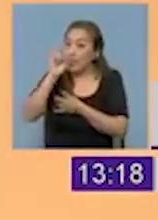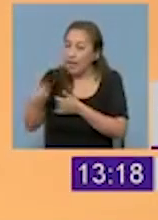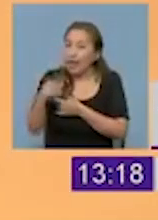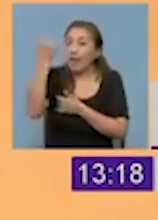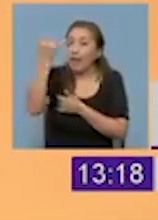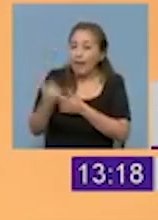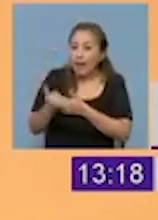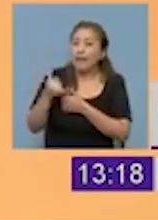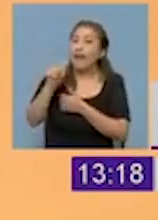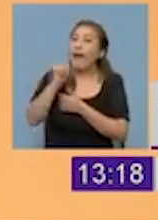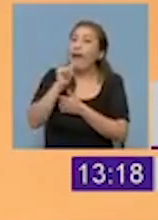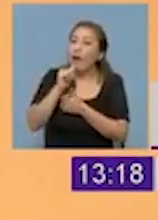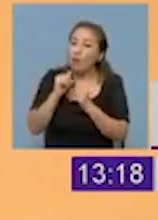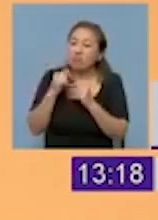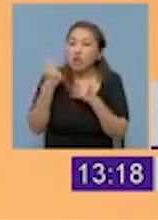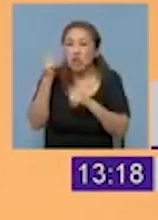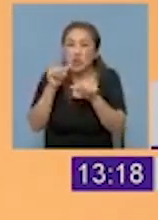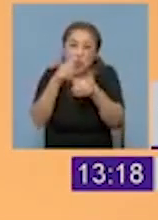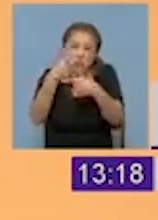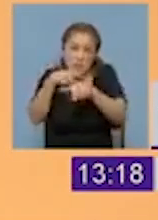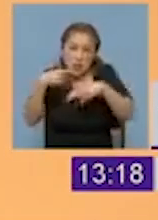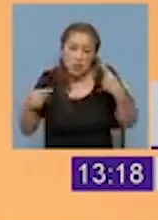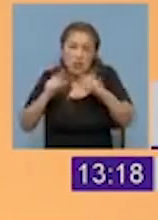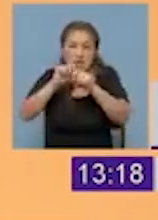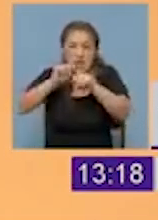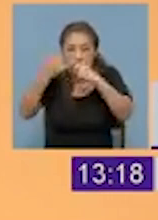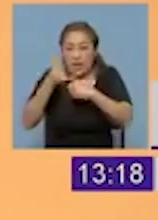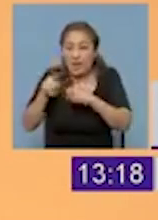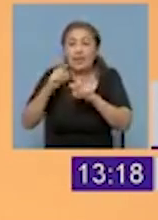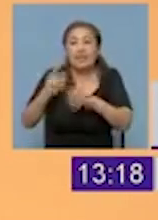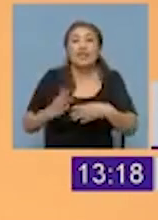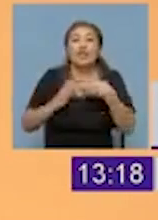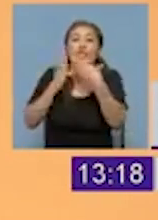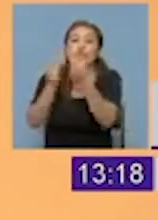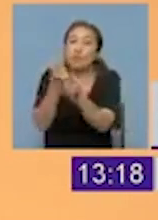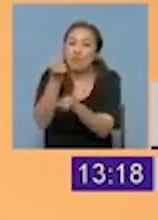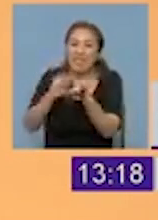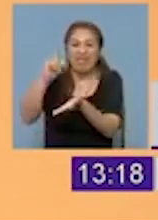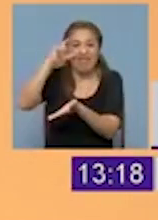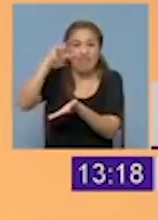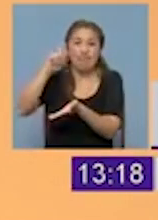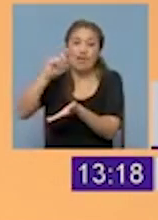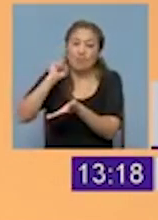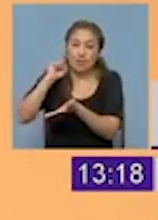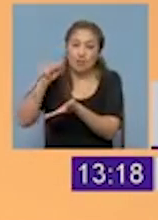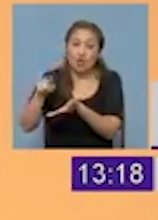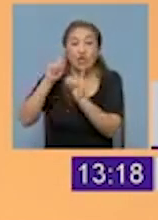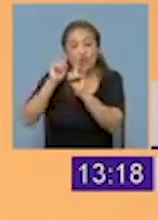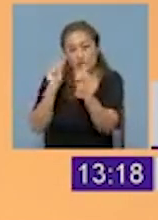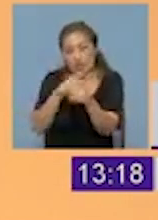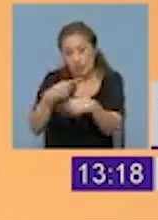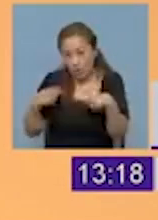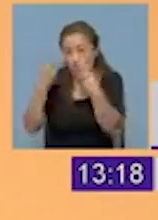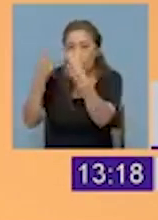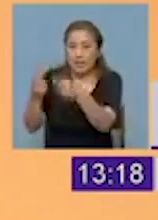tenían daños menores a las que se le dio un subsidio para la mano de obra de diez mil pesos y se le dio los materiales